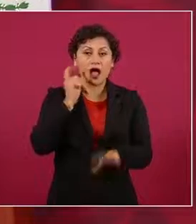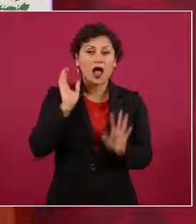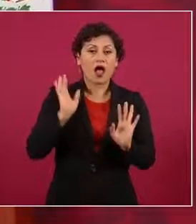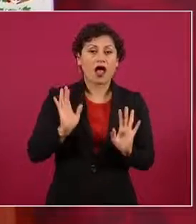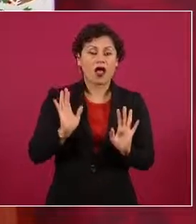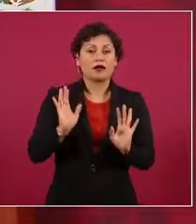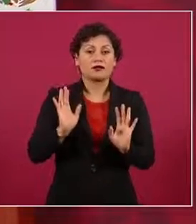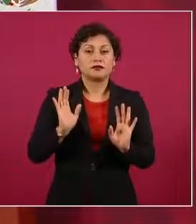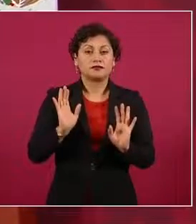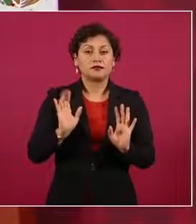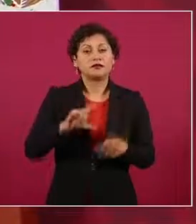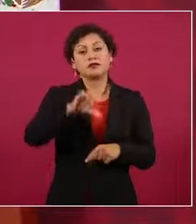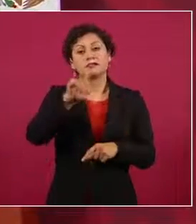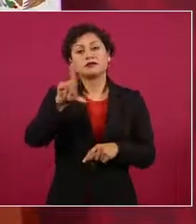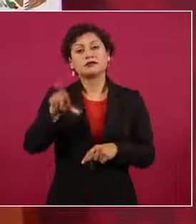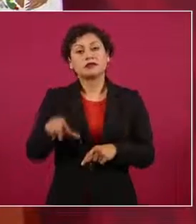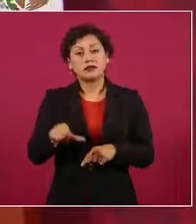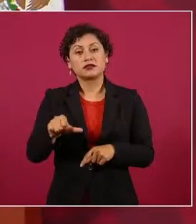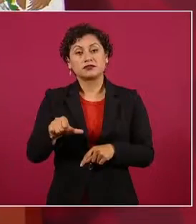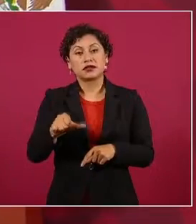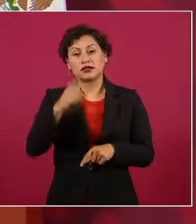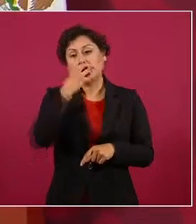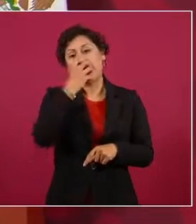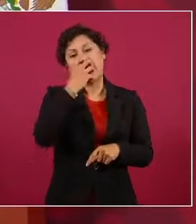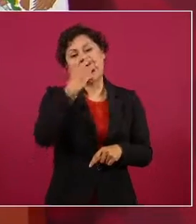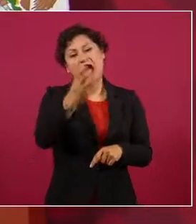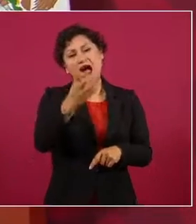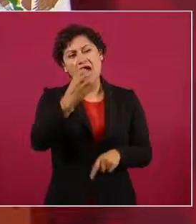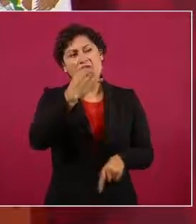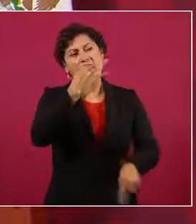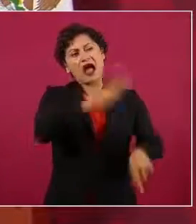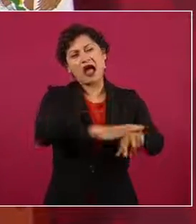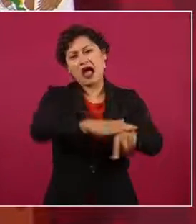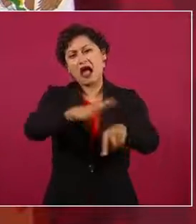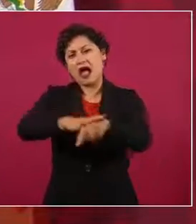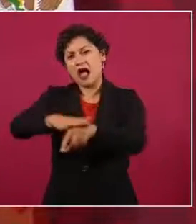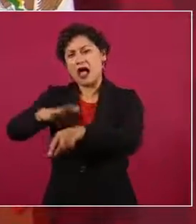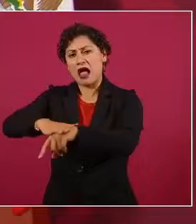gritan como pregoneros